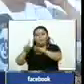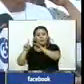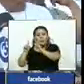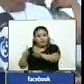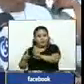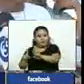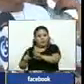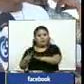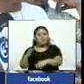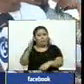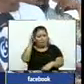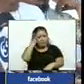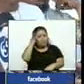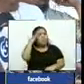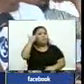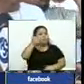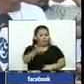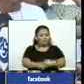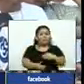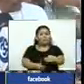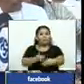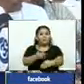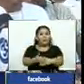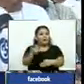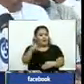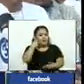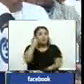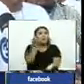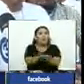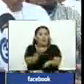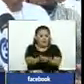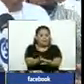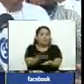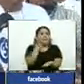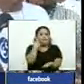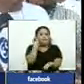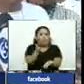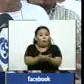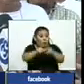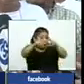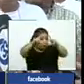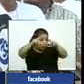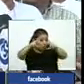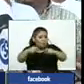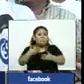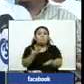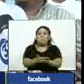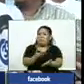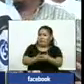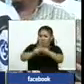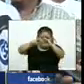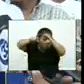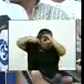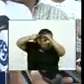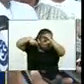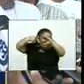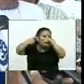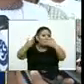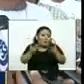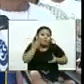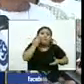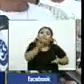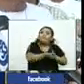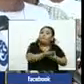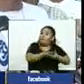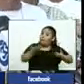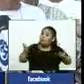116-2017. Conocemos el proceso. Tenemos las pruebas en la mano, tenemos fotografías, tenemos videos. Así es de